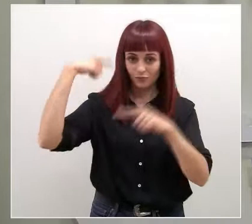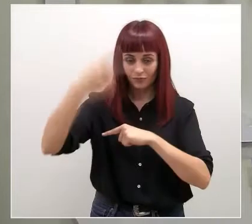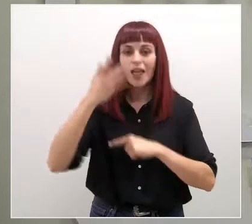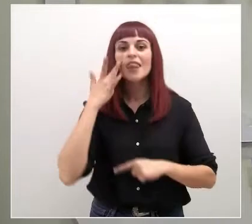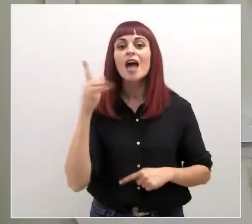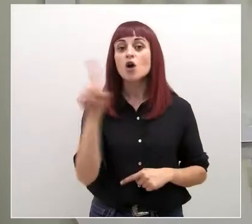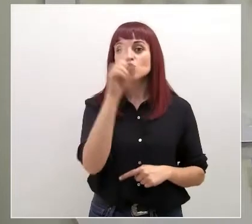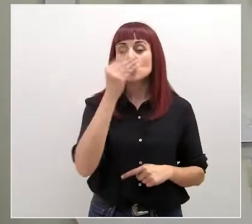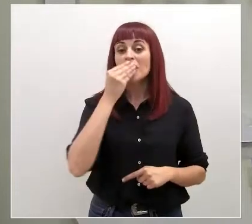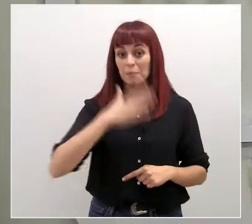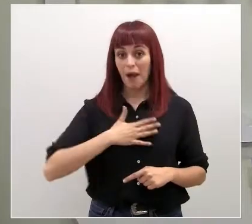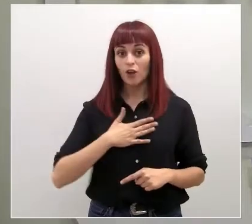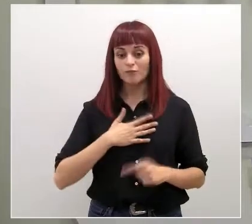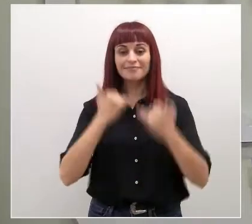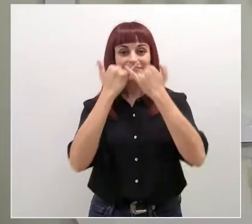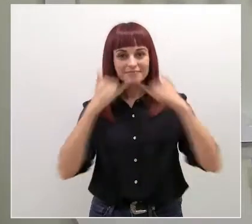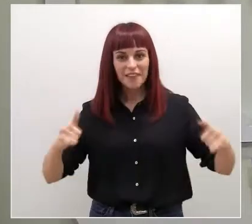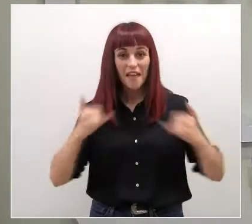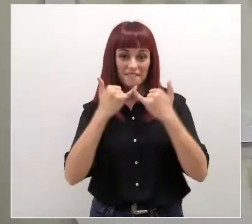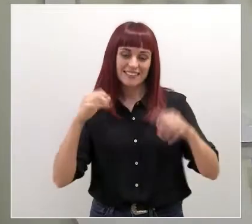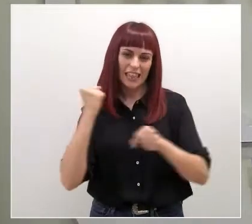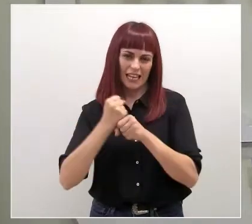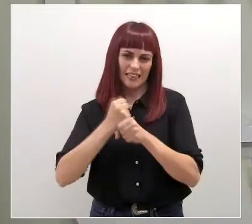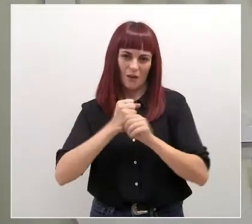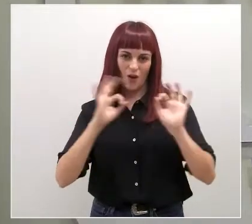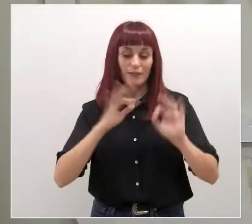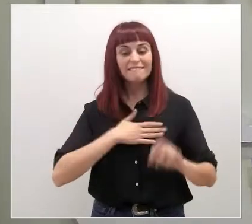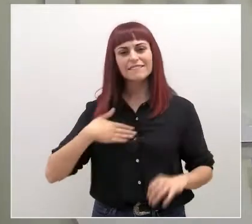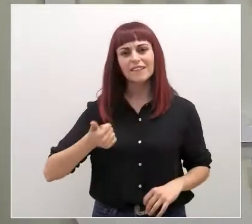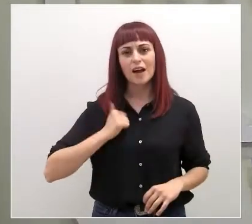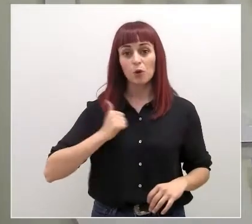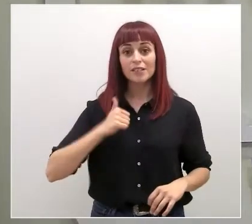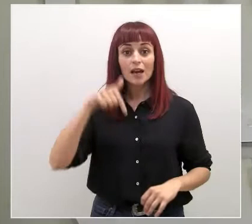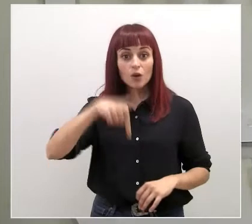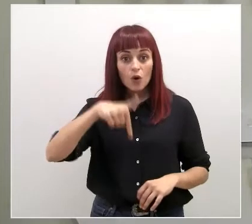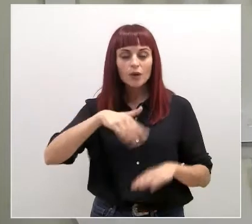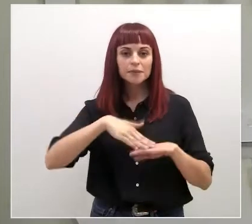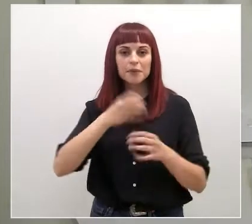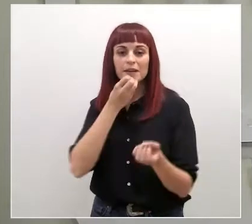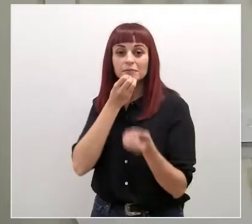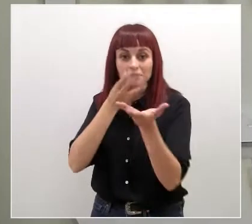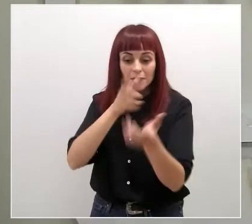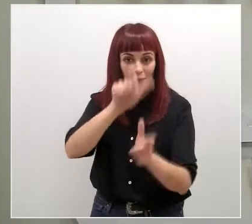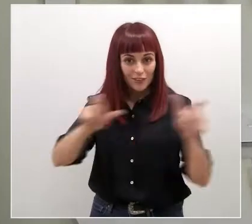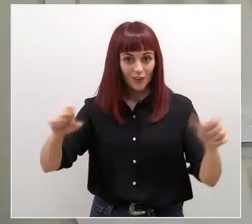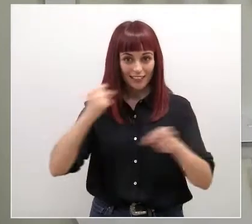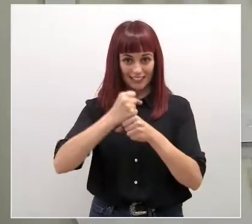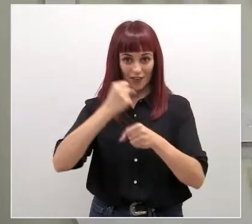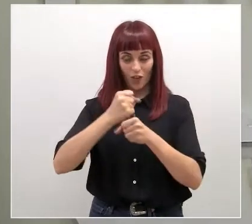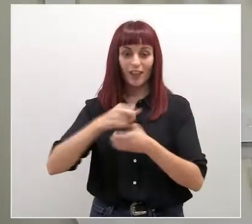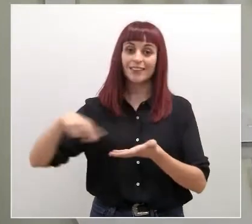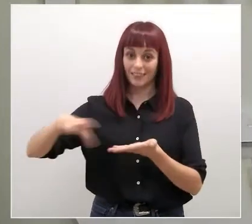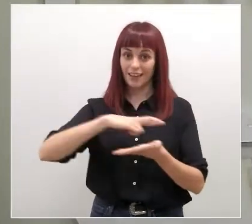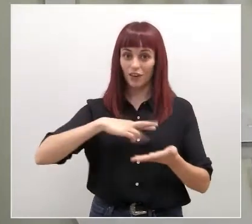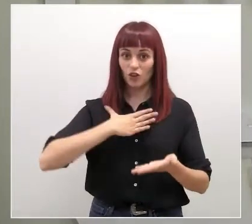día 1 de mayo, se celebra la Fiesta del Trabajo y queremos aprovechar hoy para trasladar a los trabajadores de la región de